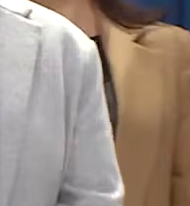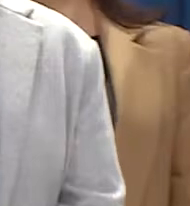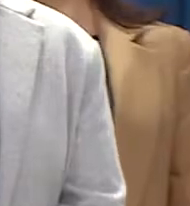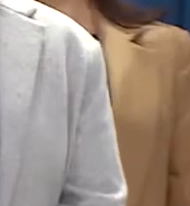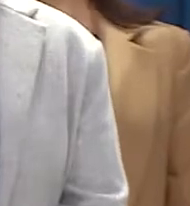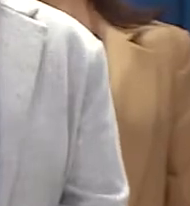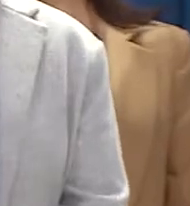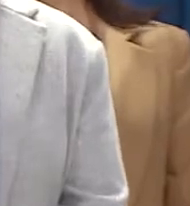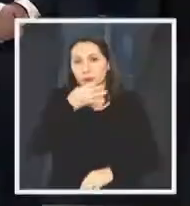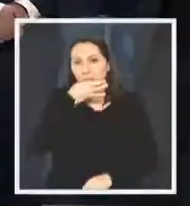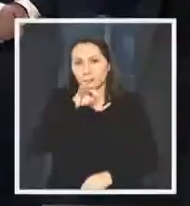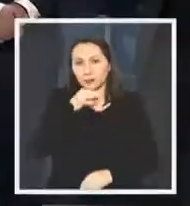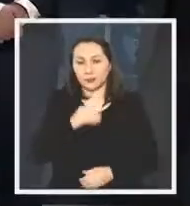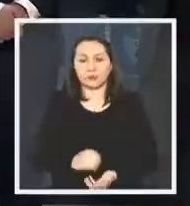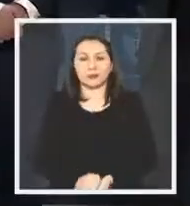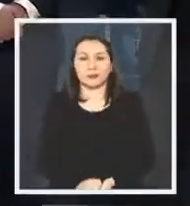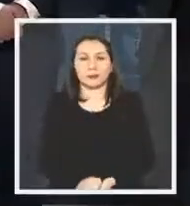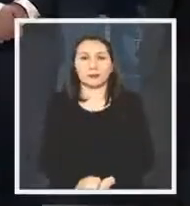educación